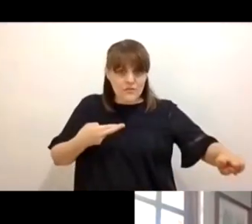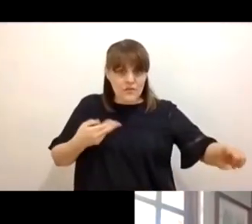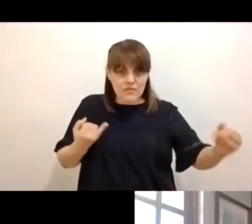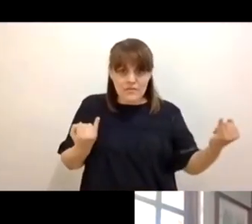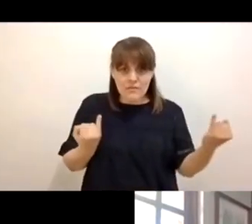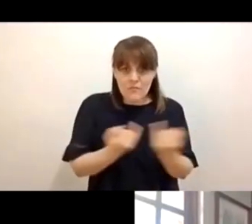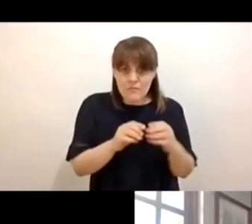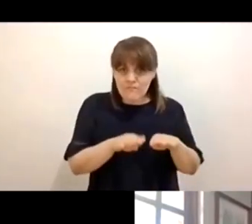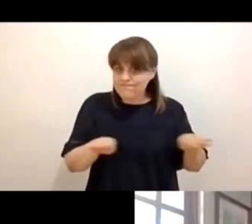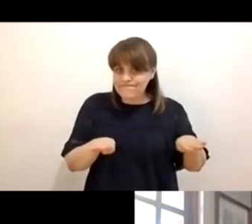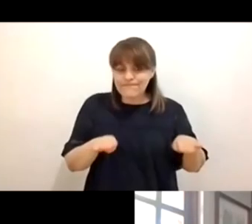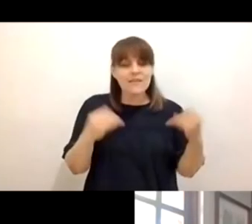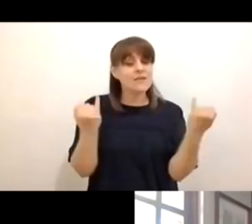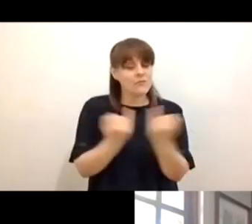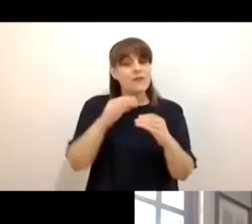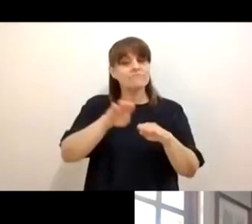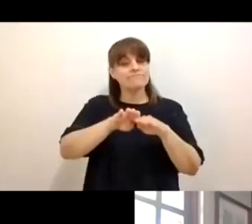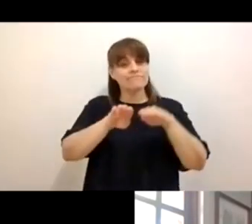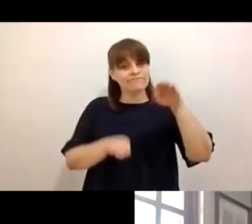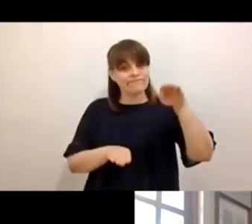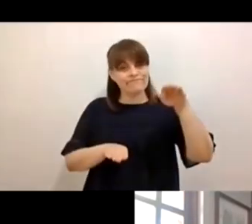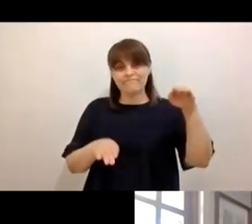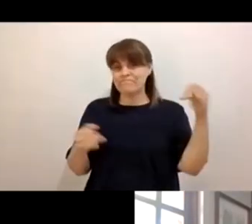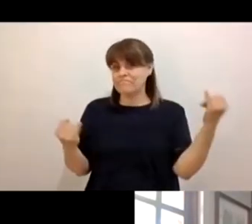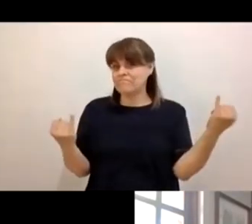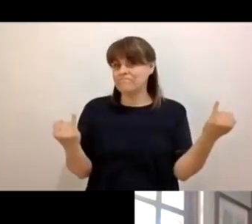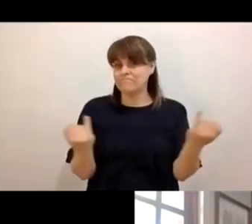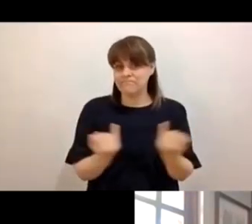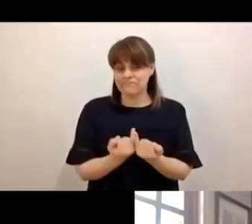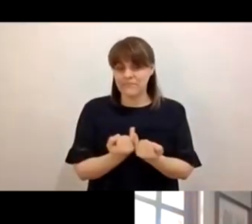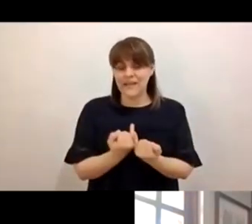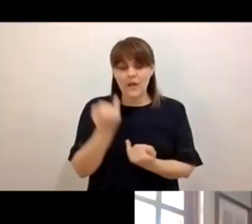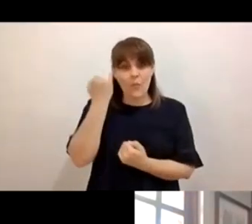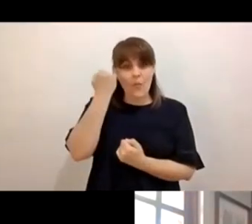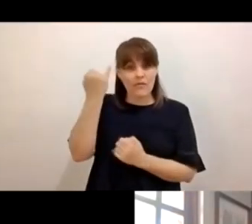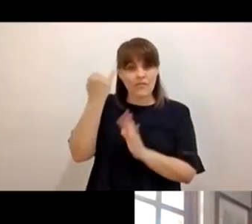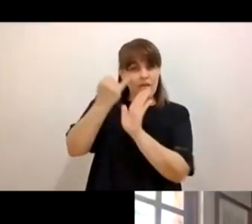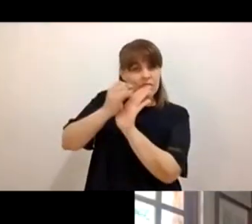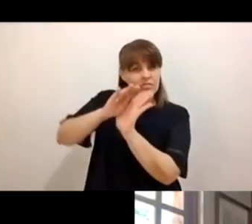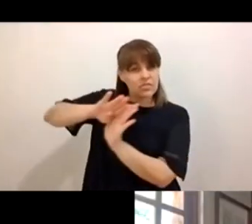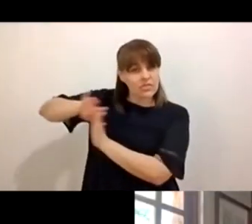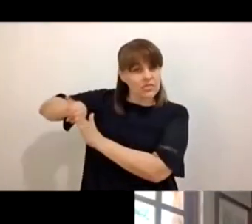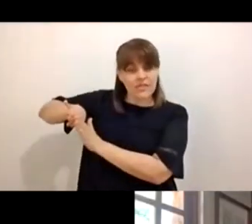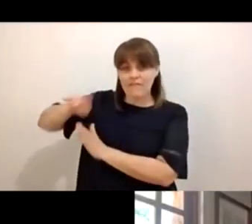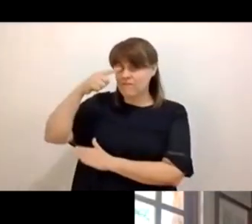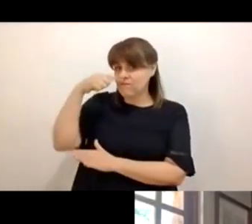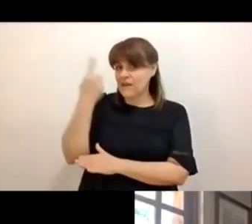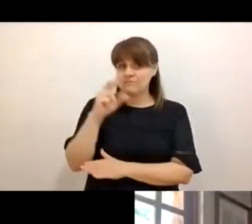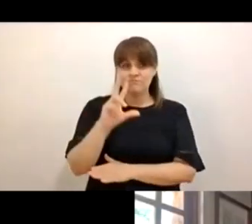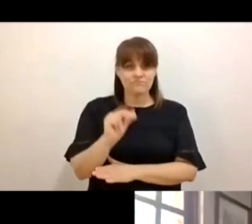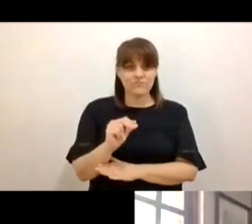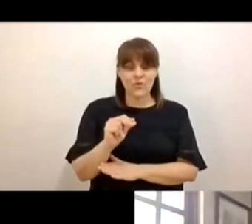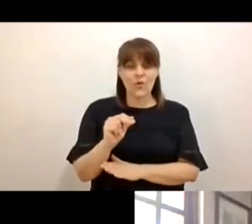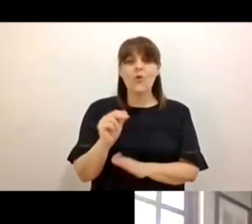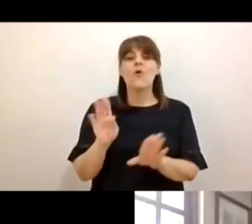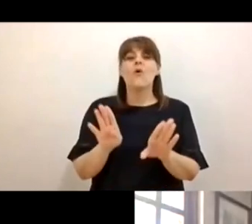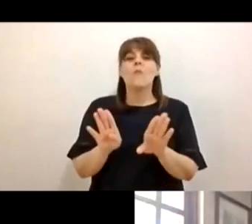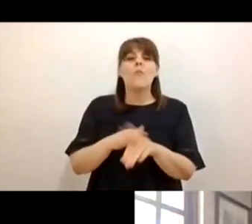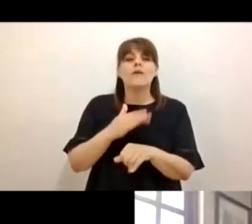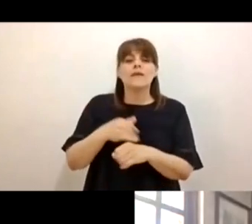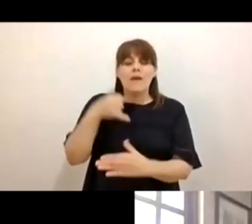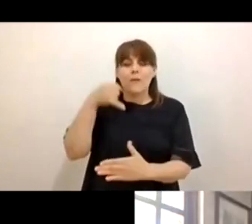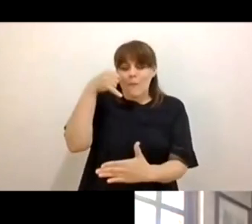romper con esta idea creo que no es nada fácil muchos de nuestros modelos provienen de esquemas muy arraigados